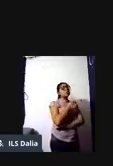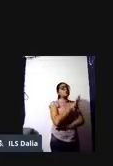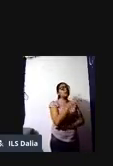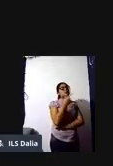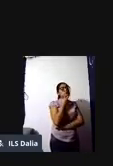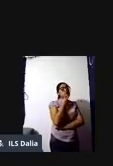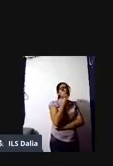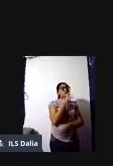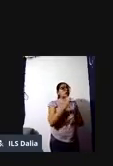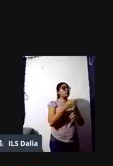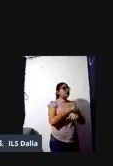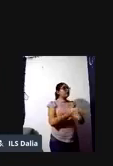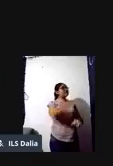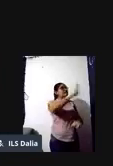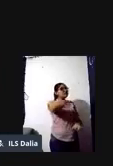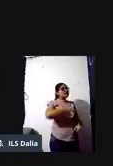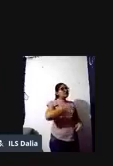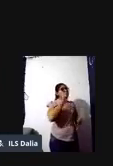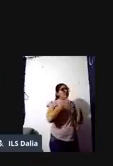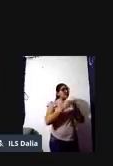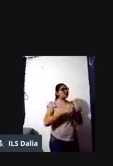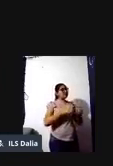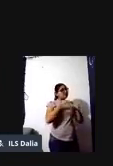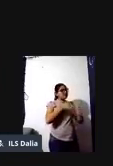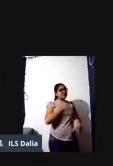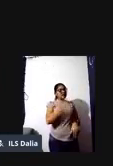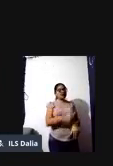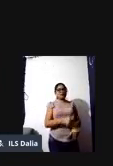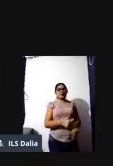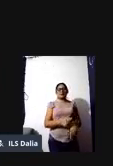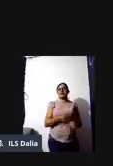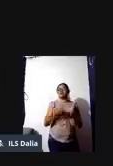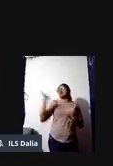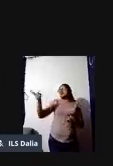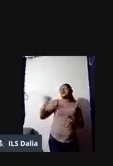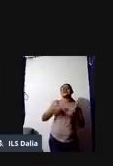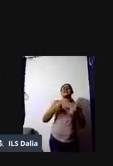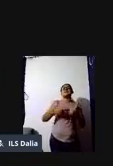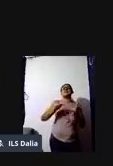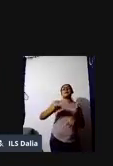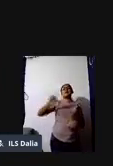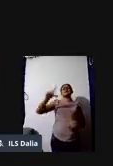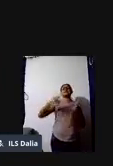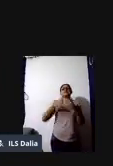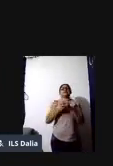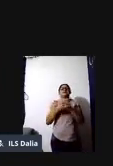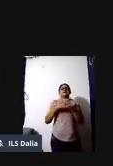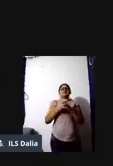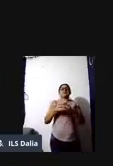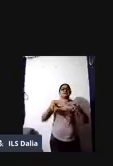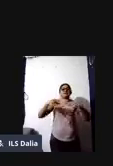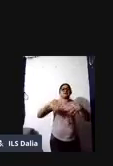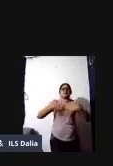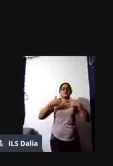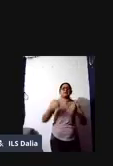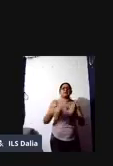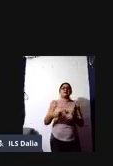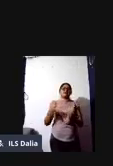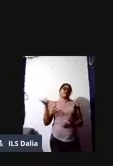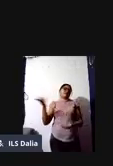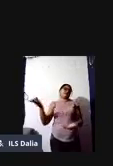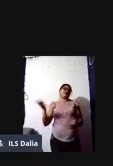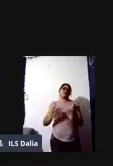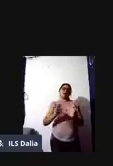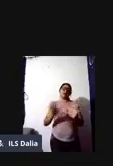no viene y come. Igualmente, identificar, por ejemplo, a las mamás y a los papás que